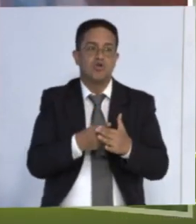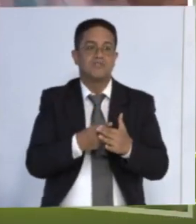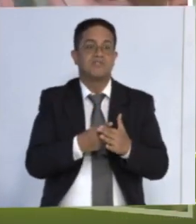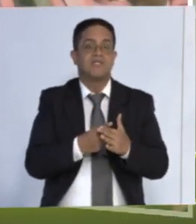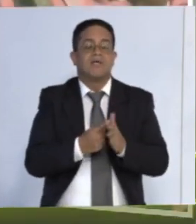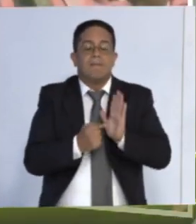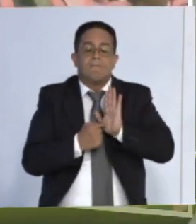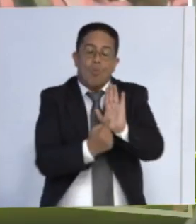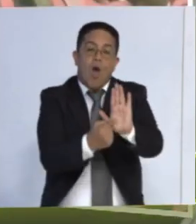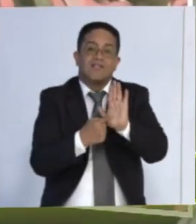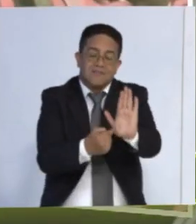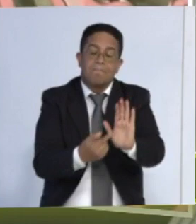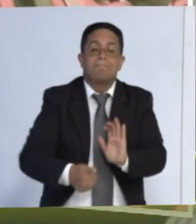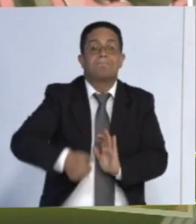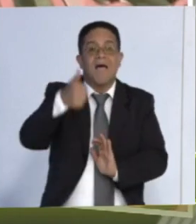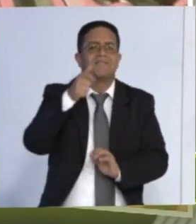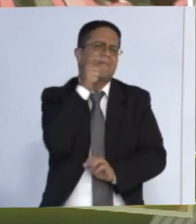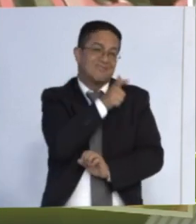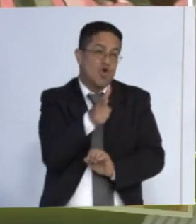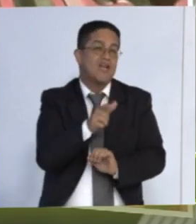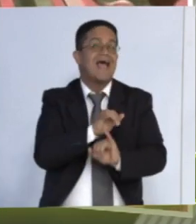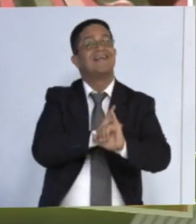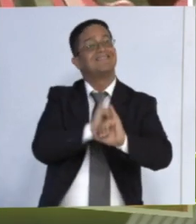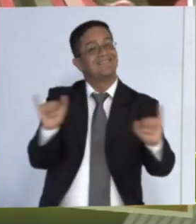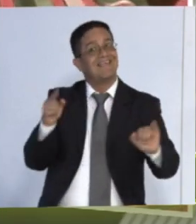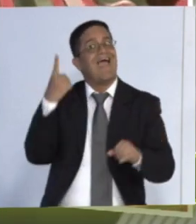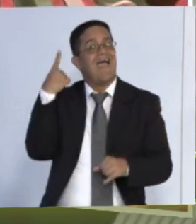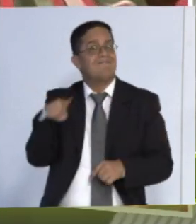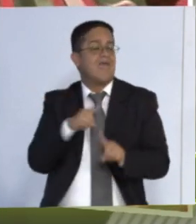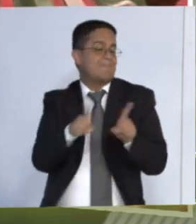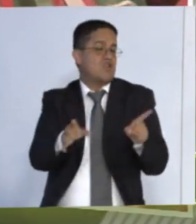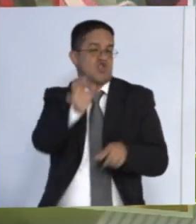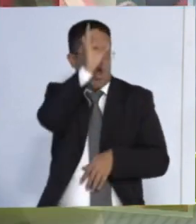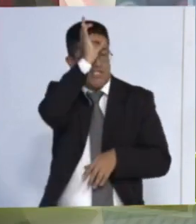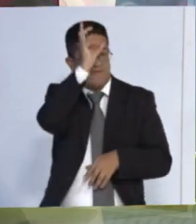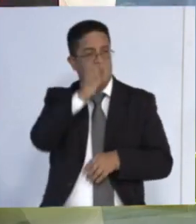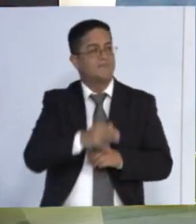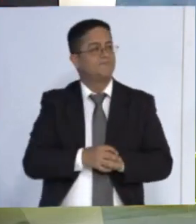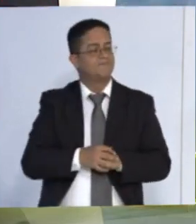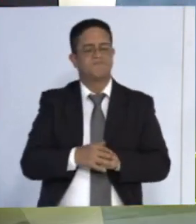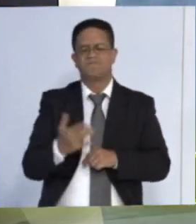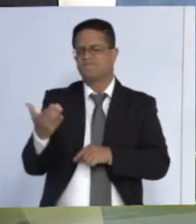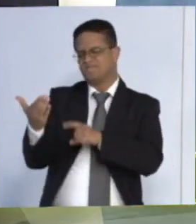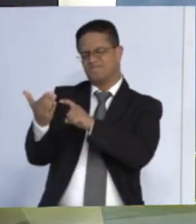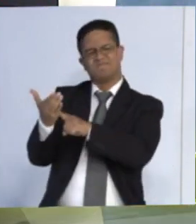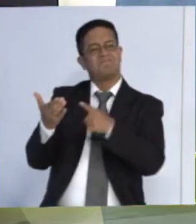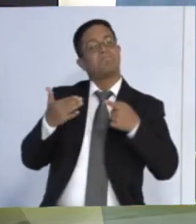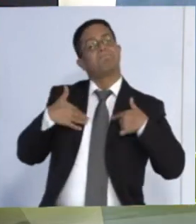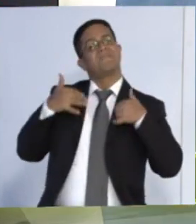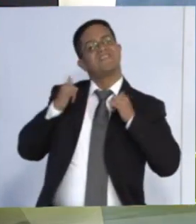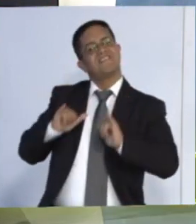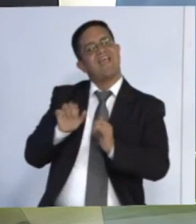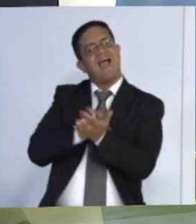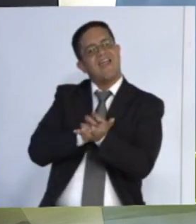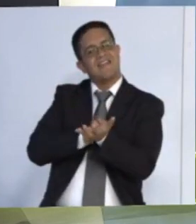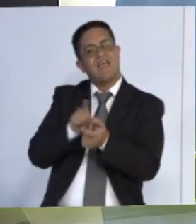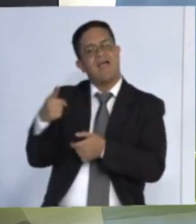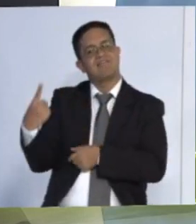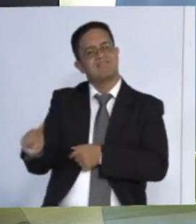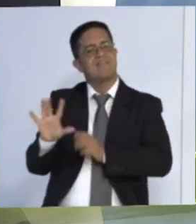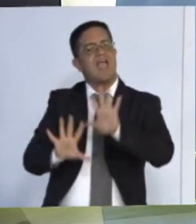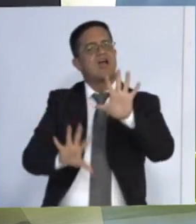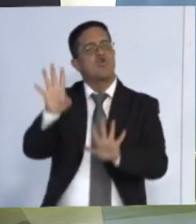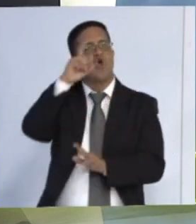más exacerbadas en pacientes que ya la tenían previamente, solo que era muy leve. Eli León 02 dice, mi hija es alérgica, tiene 14 años, pero